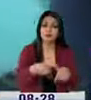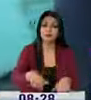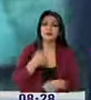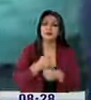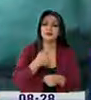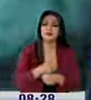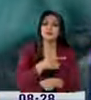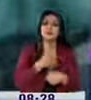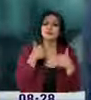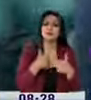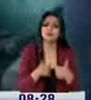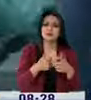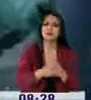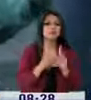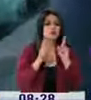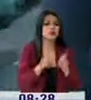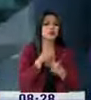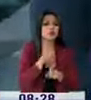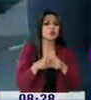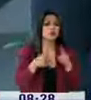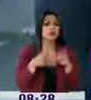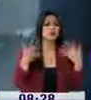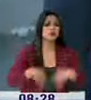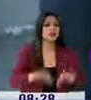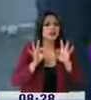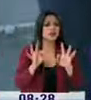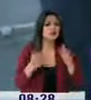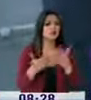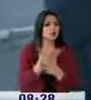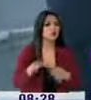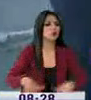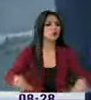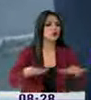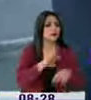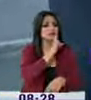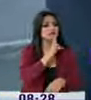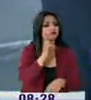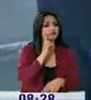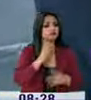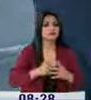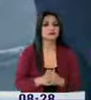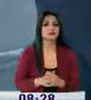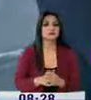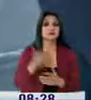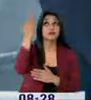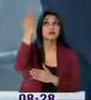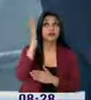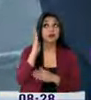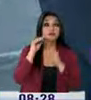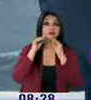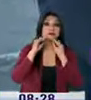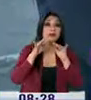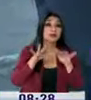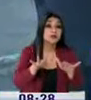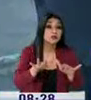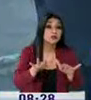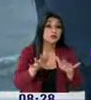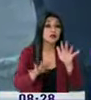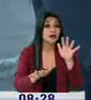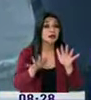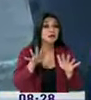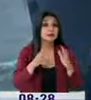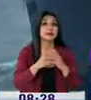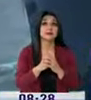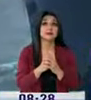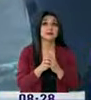en este centro de acopio. ¿Cuándo cree que esté lista esta nueva plataforma de patio de comidas? Que Dios nos bendiga, sí, ha de estar